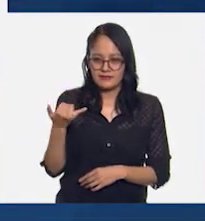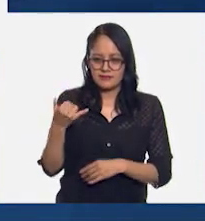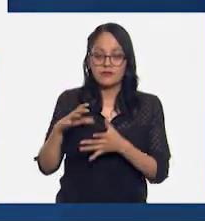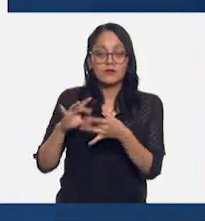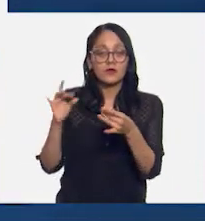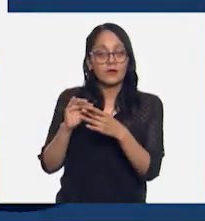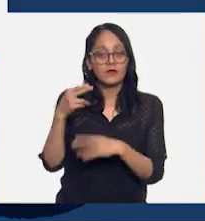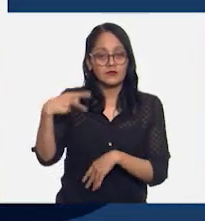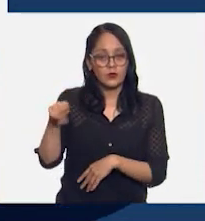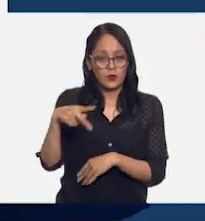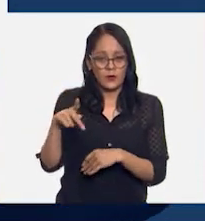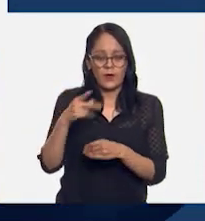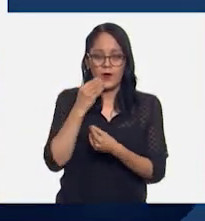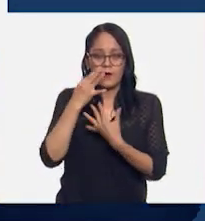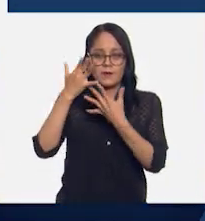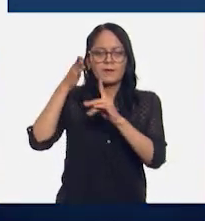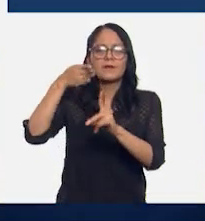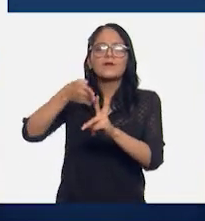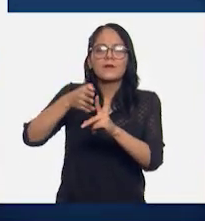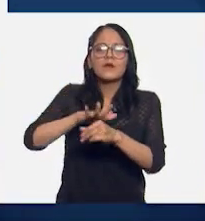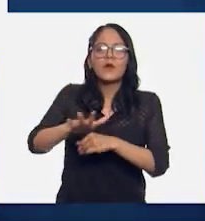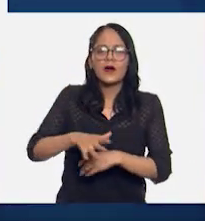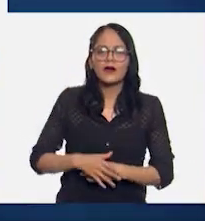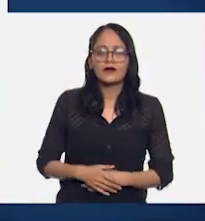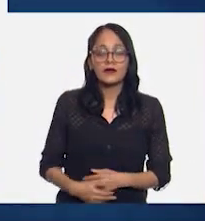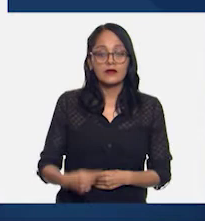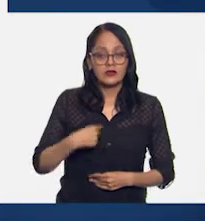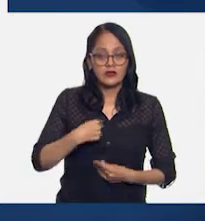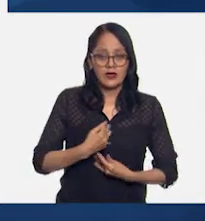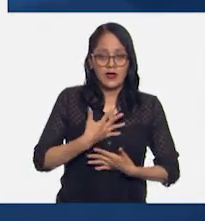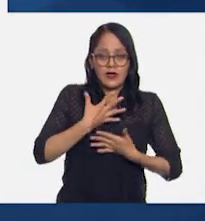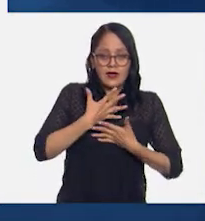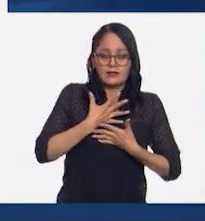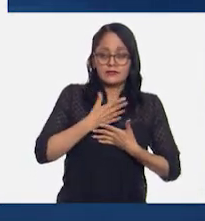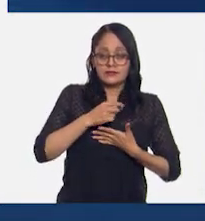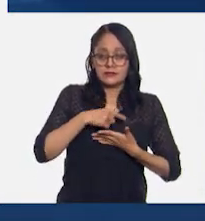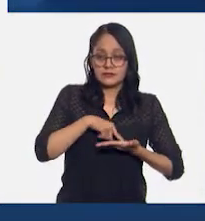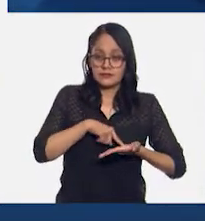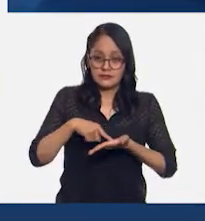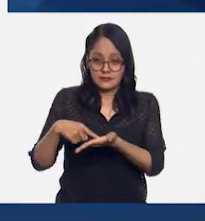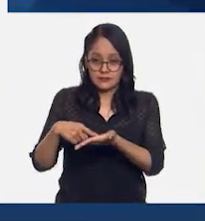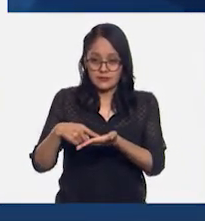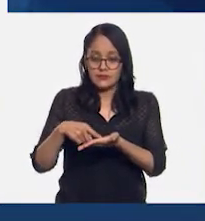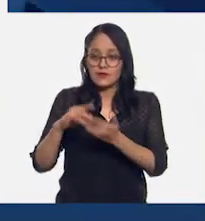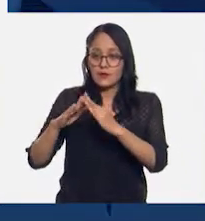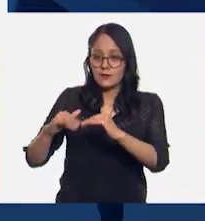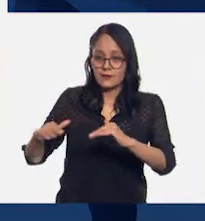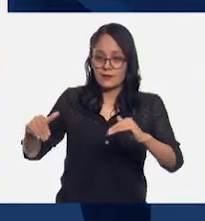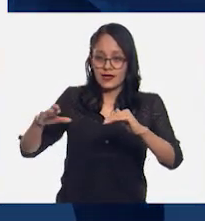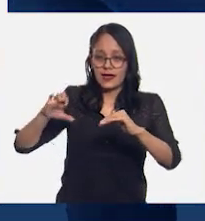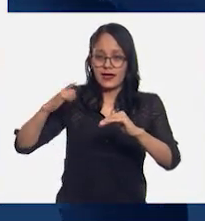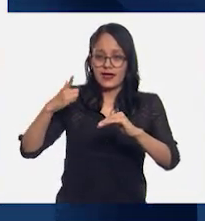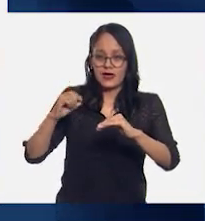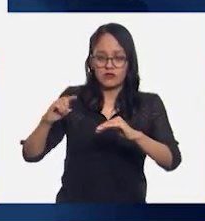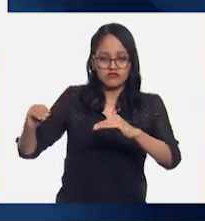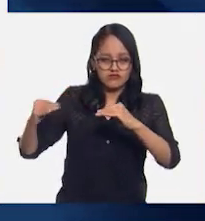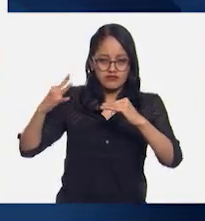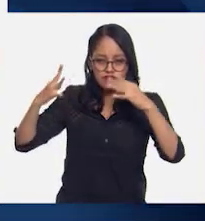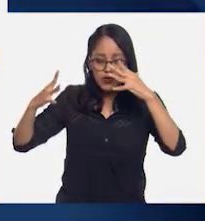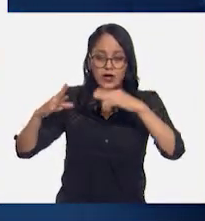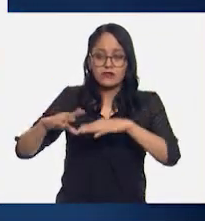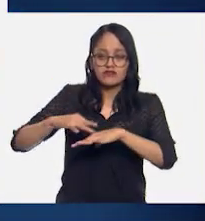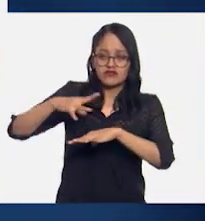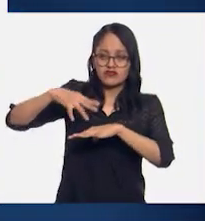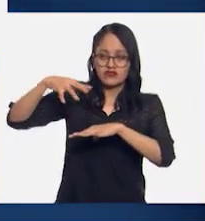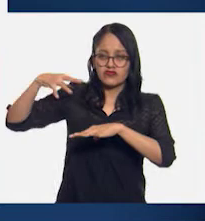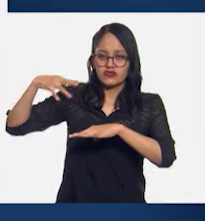de la poesía es: y yo transmitiré sin decir nada los ecos estrellados de la ola, un quebranto de espuma y